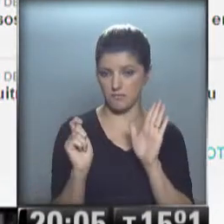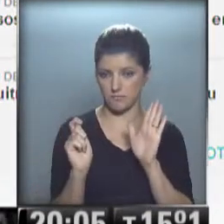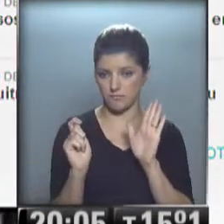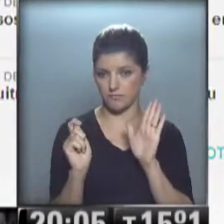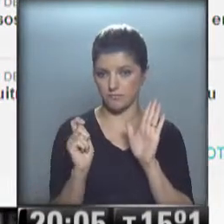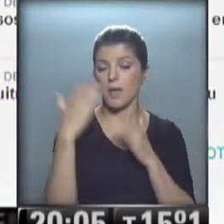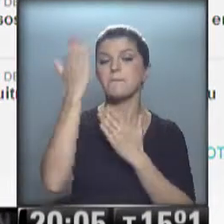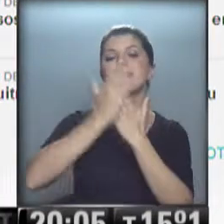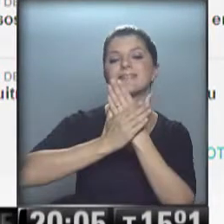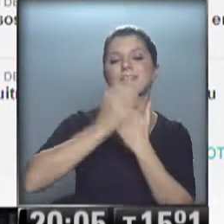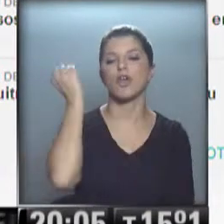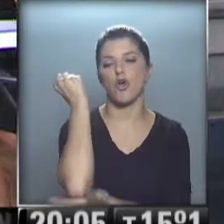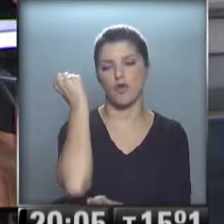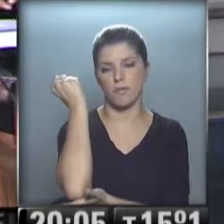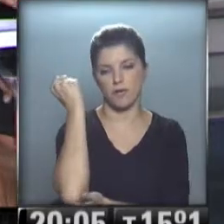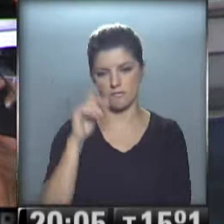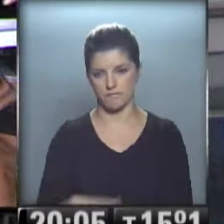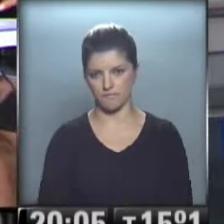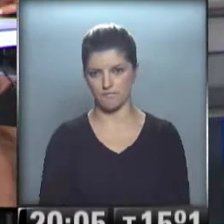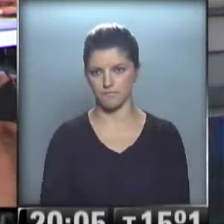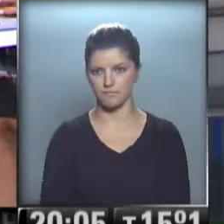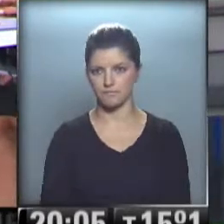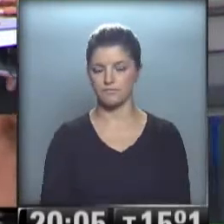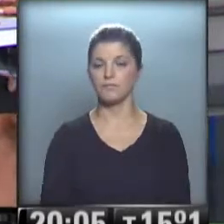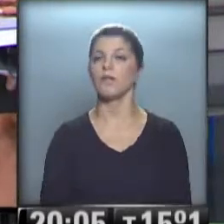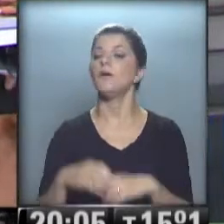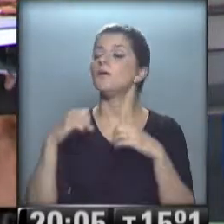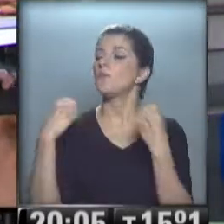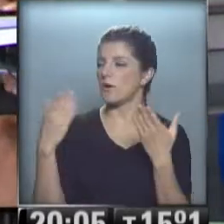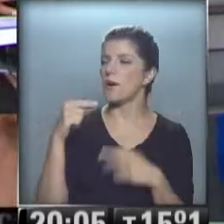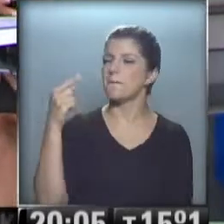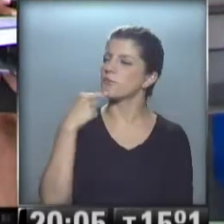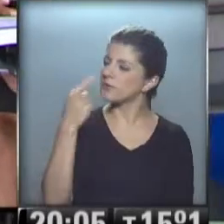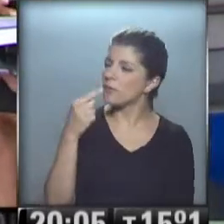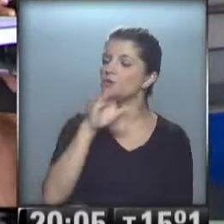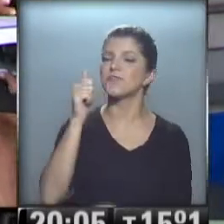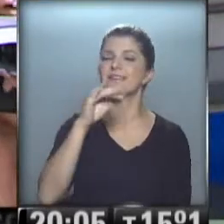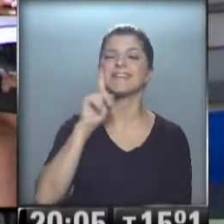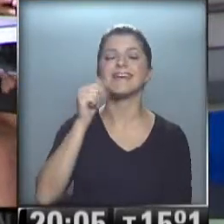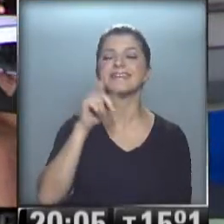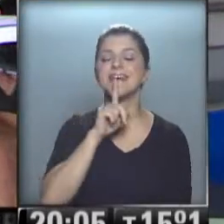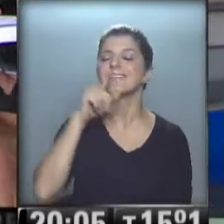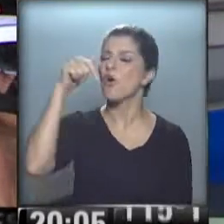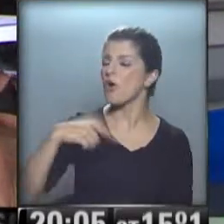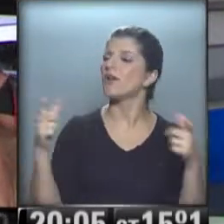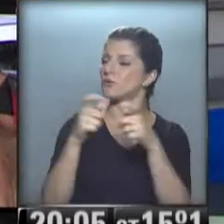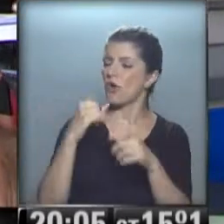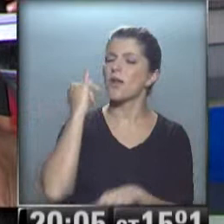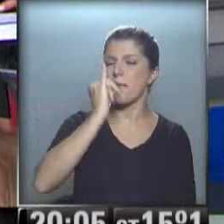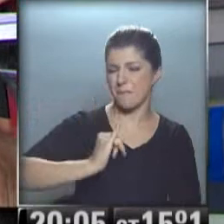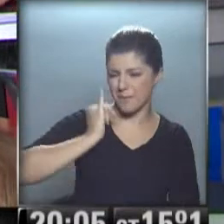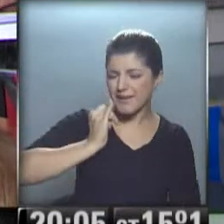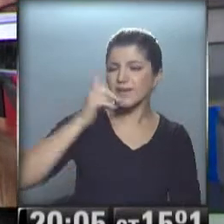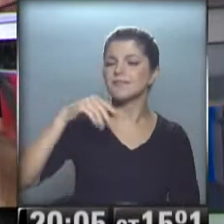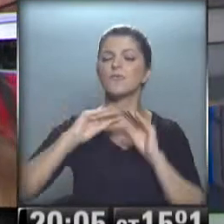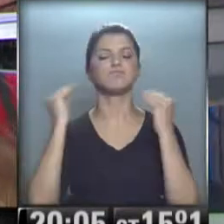el Ministerio de Economía. Muy bien, le vamos a pedir a Alfredo Zayat que nos explique la reunión de hoy, que haga el análisis de lo que sucedió